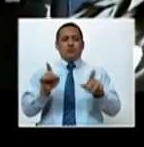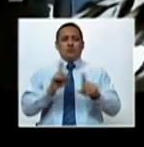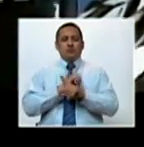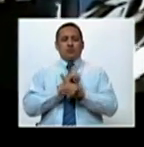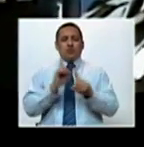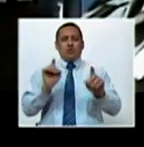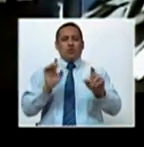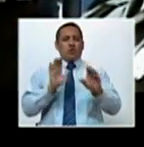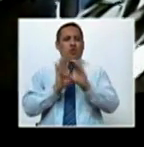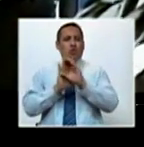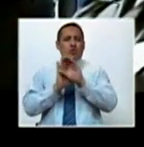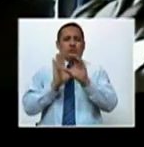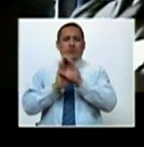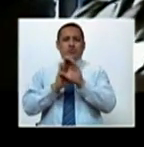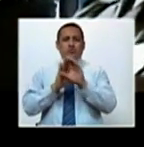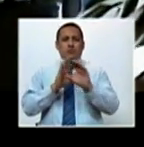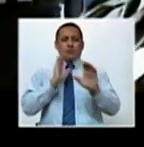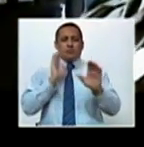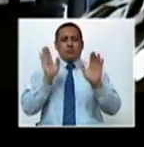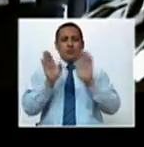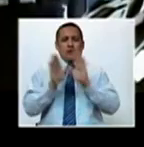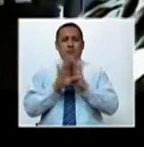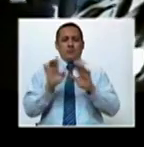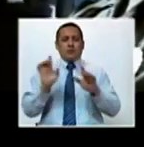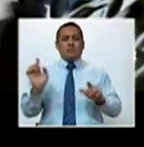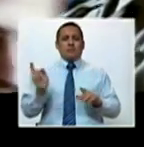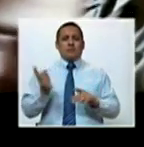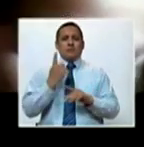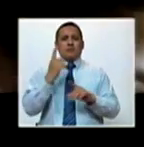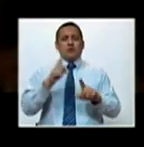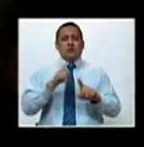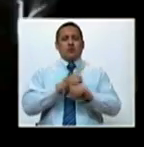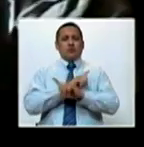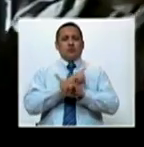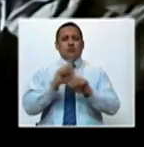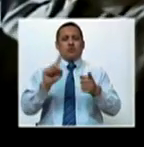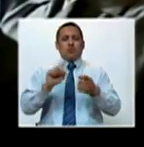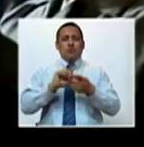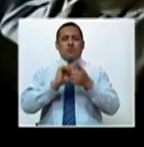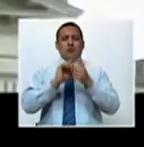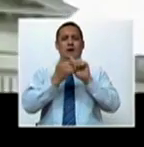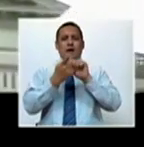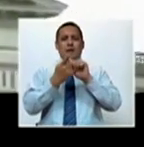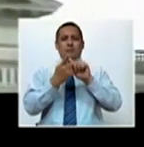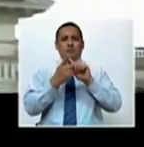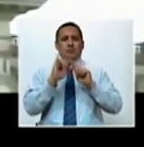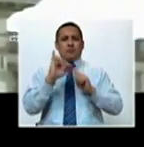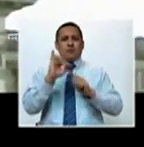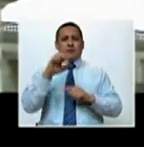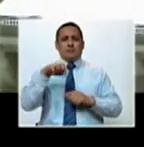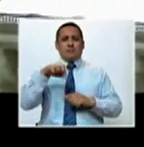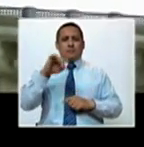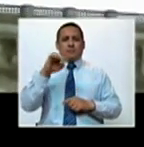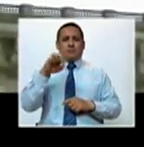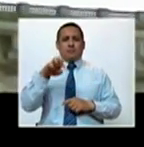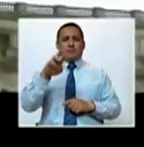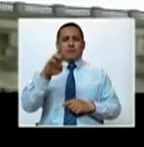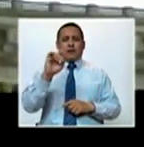inconstitucional en el principio de non reformatio